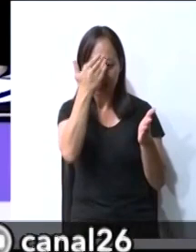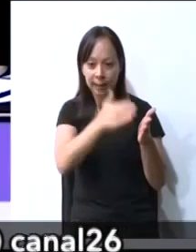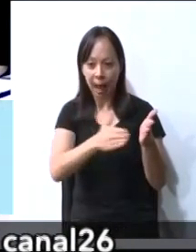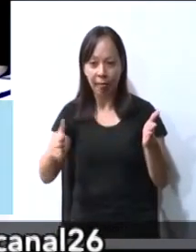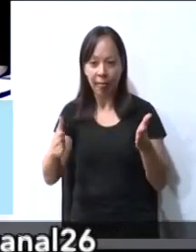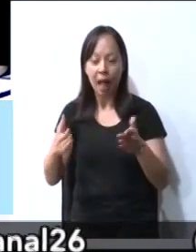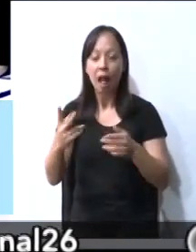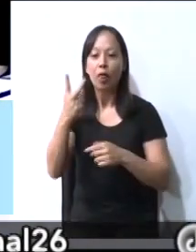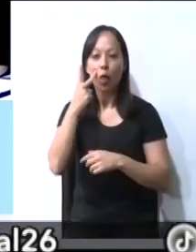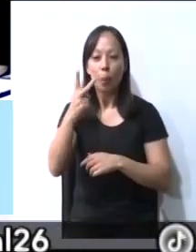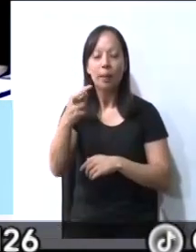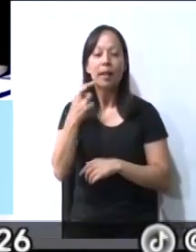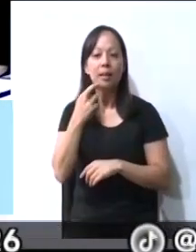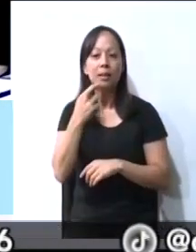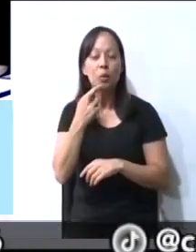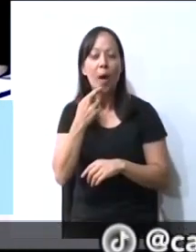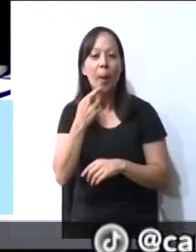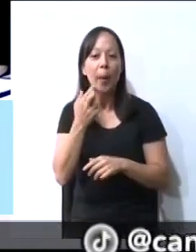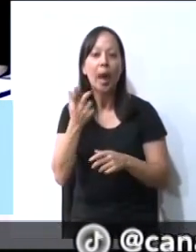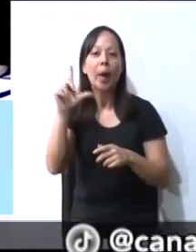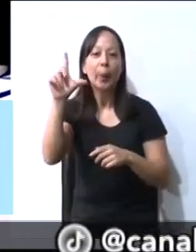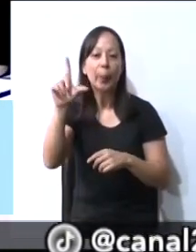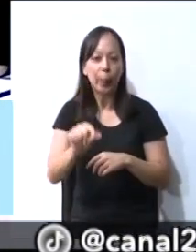más barato a nuestro país.